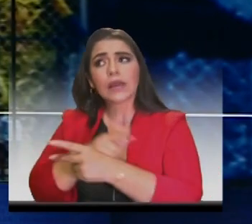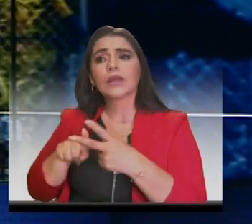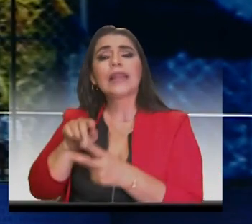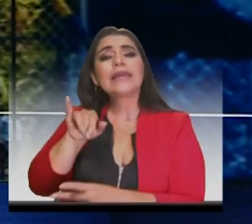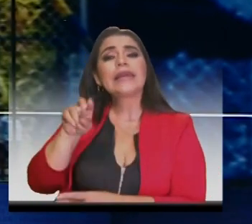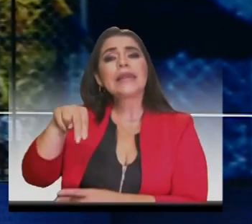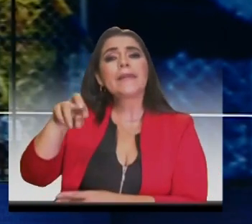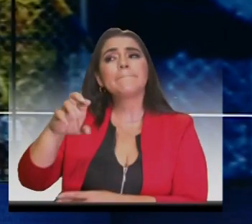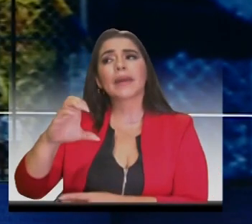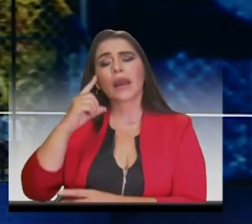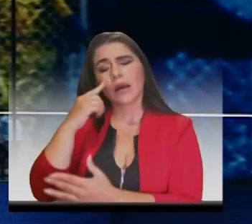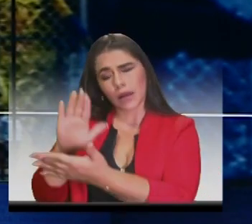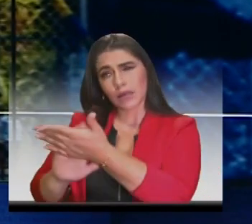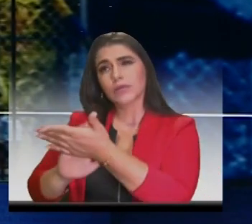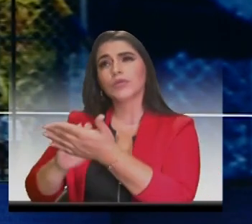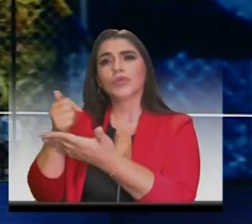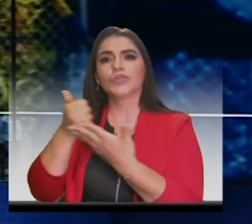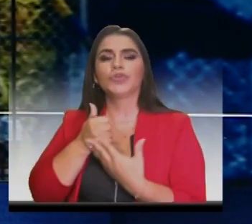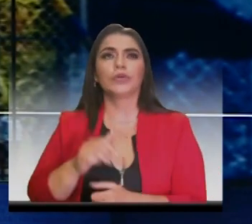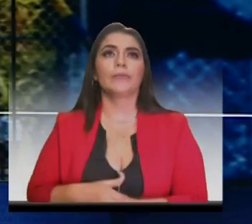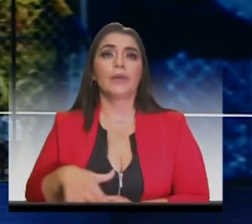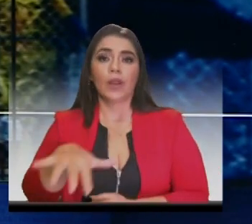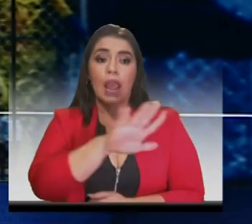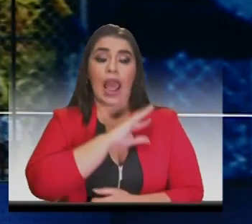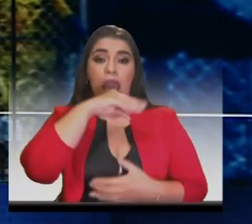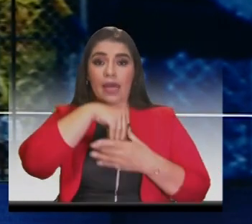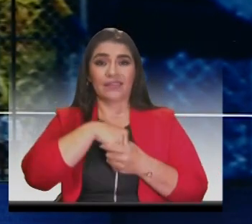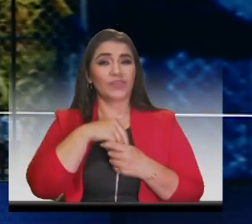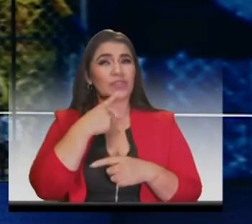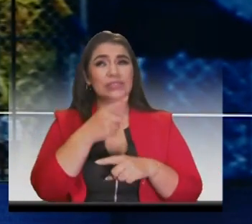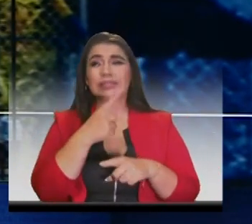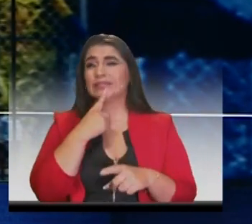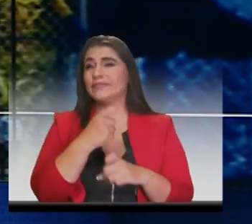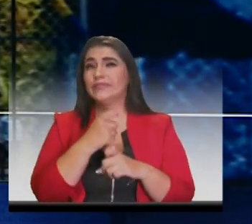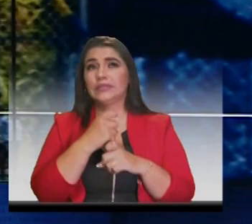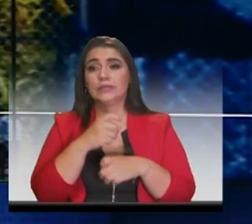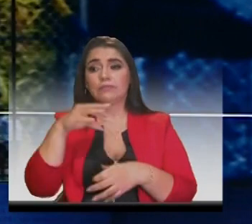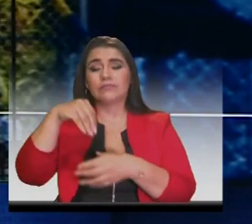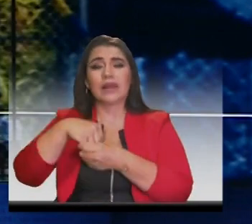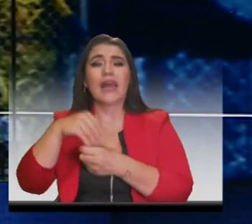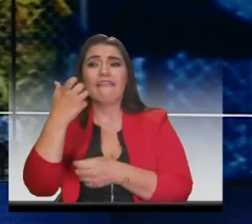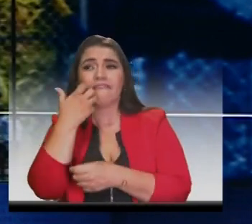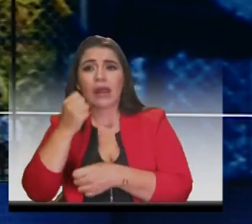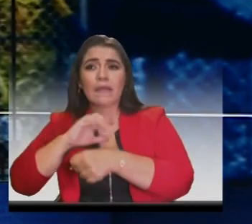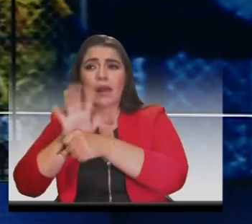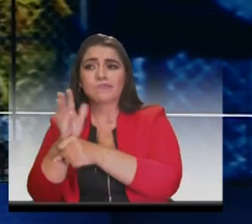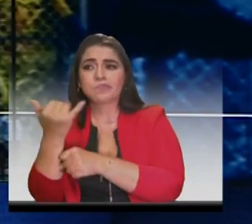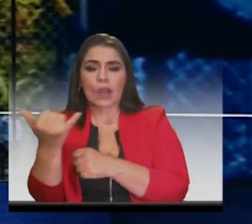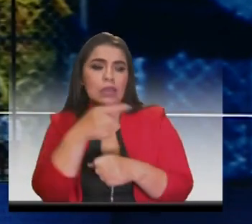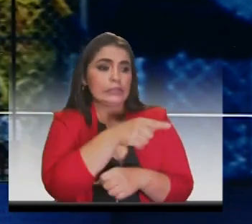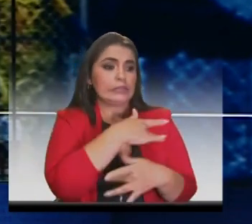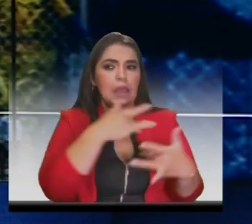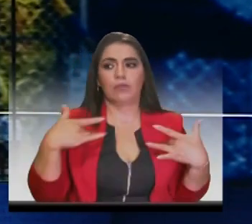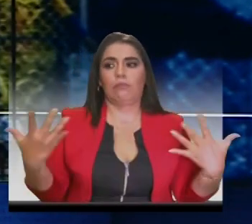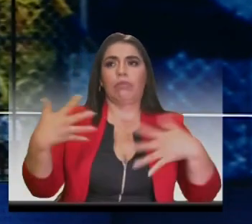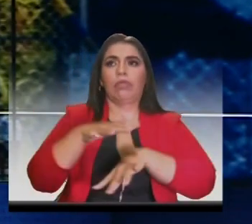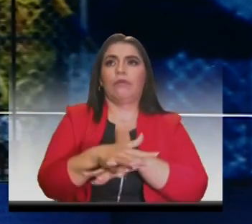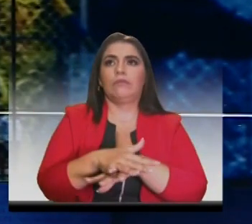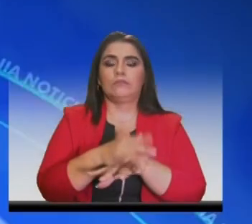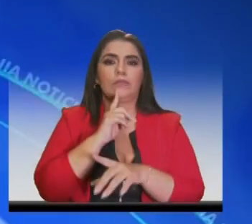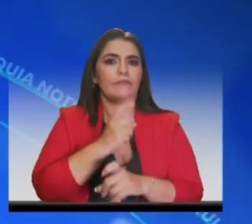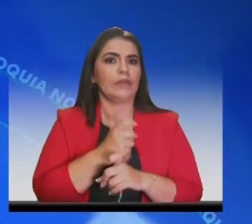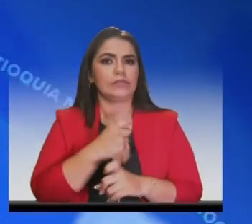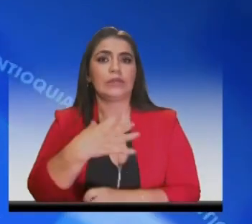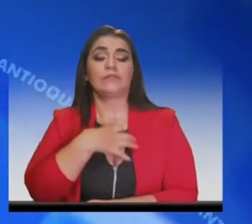atención de este brote, los internos denuncian que en los patios se mezclan personas enfermas con quienes se encuentran sanas.